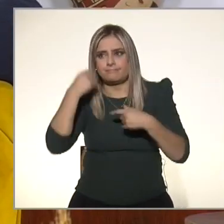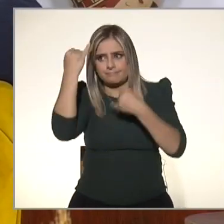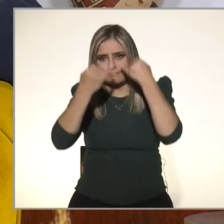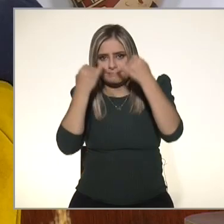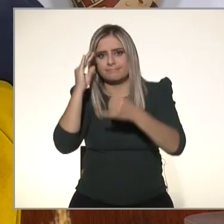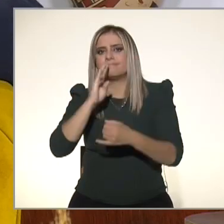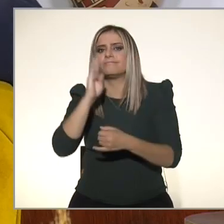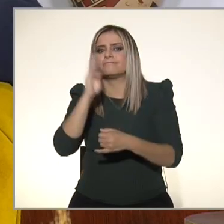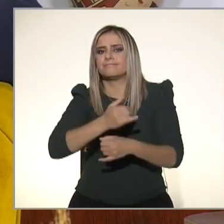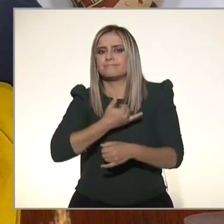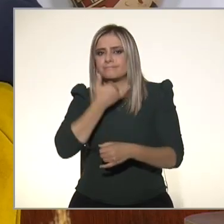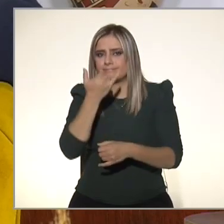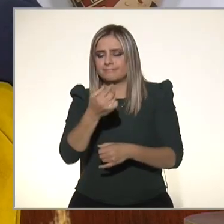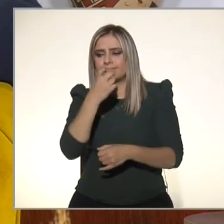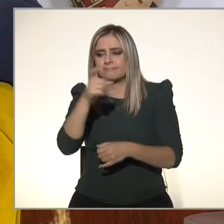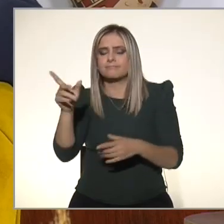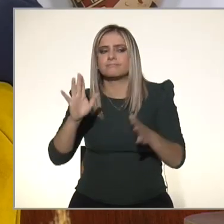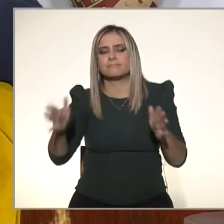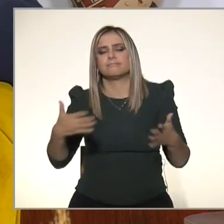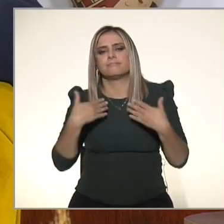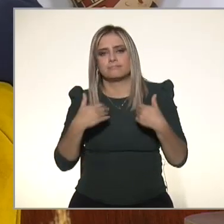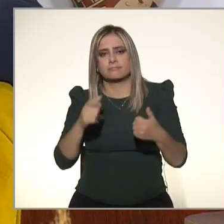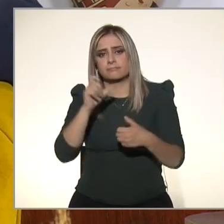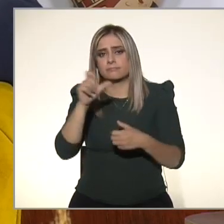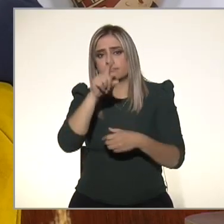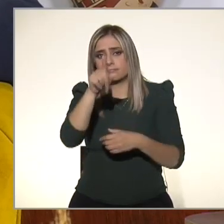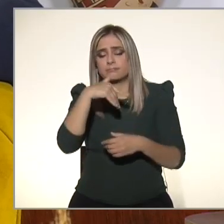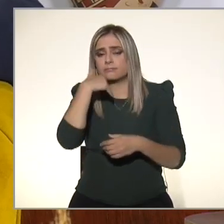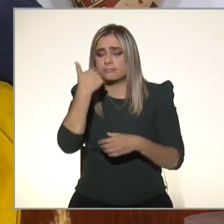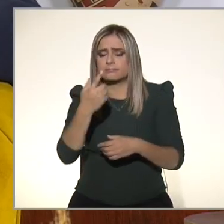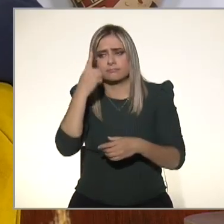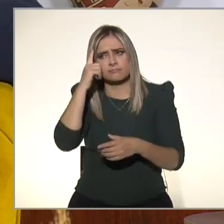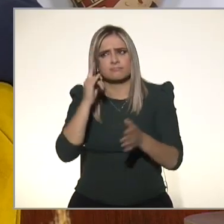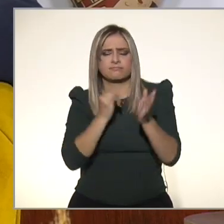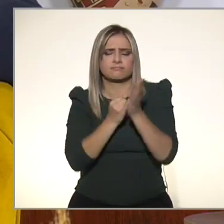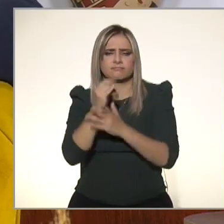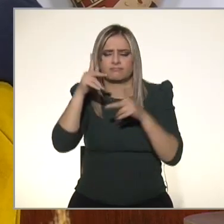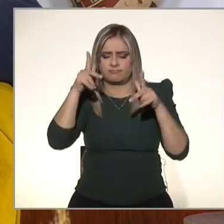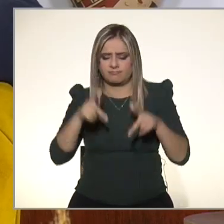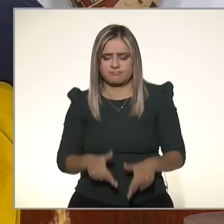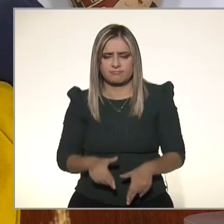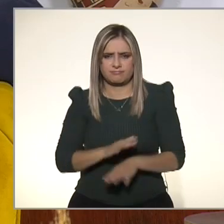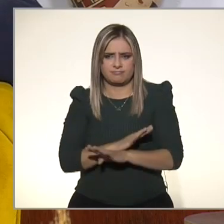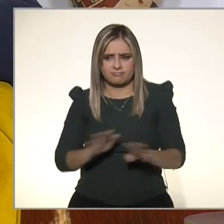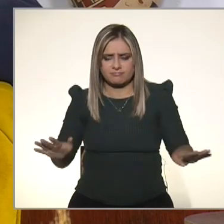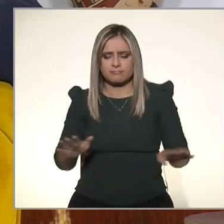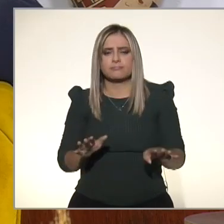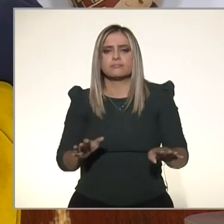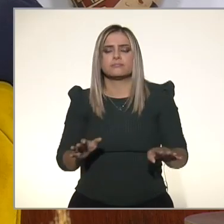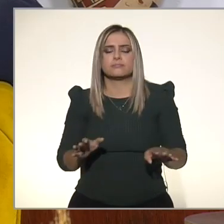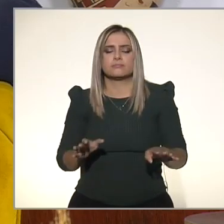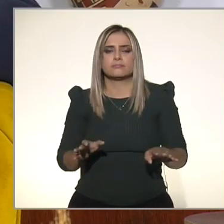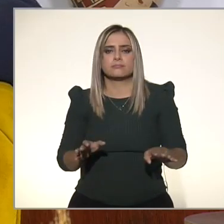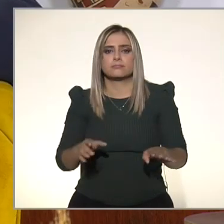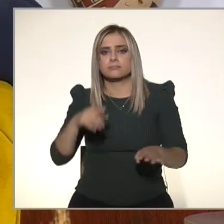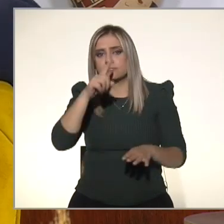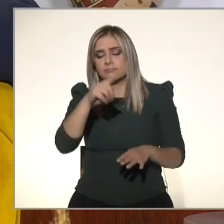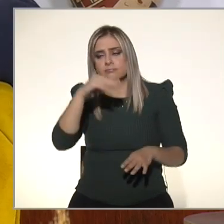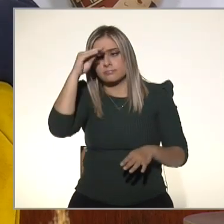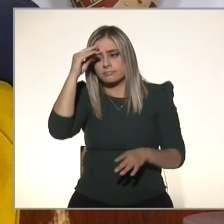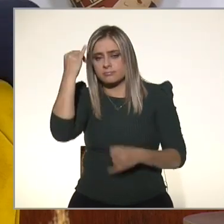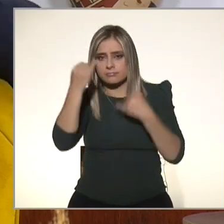hay que romper y que la gente se anime cuando quiera tomar un método definitivo. Se habla mucho de